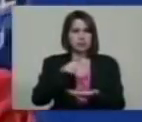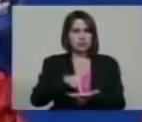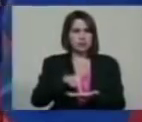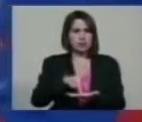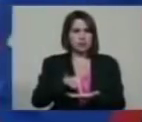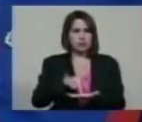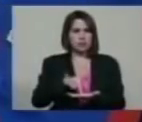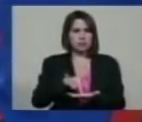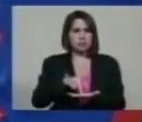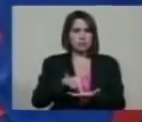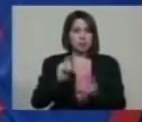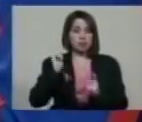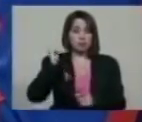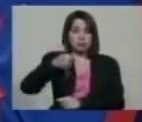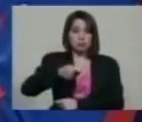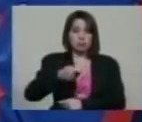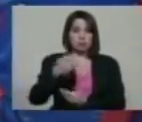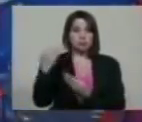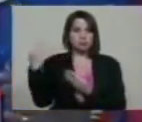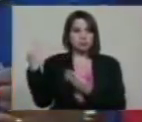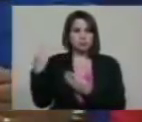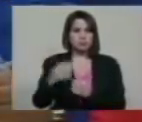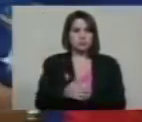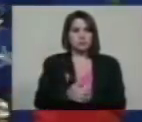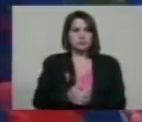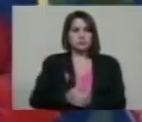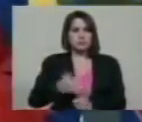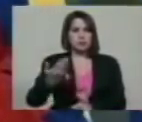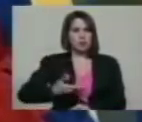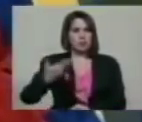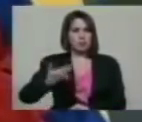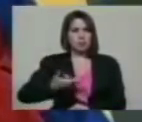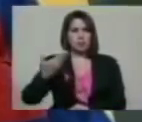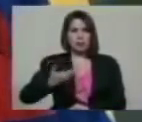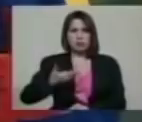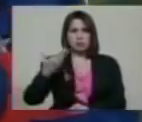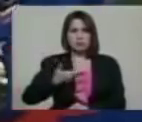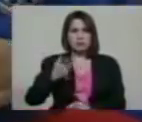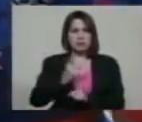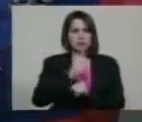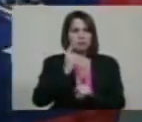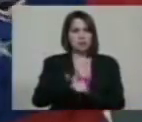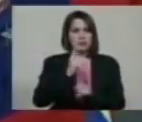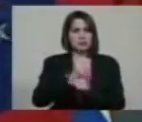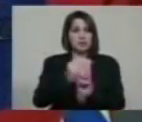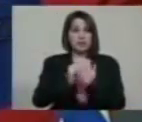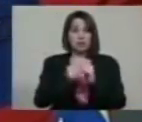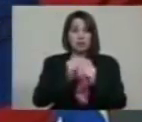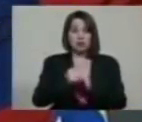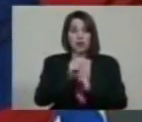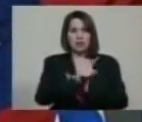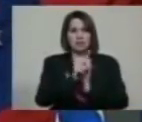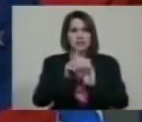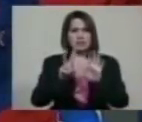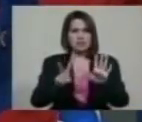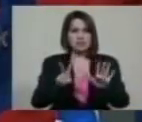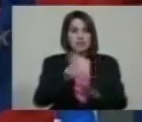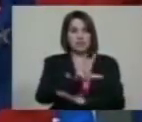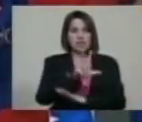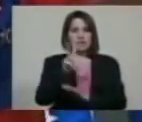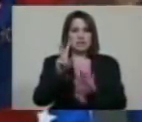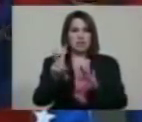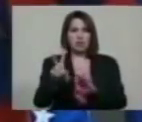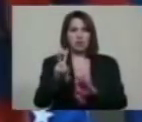disciplina del judo, una de las más importantes categorías deportivas de las 17 de 32 que